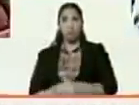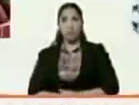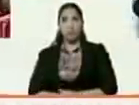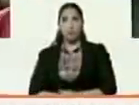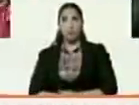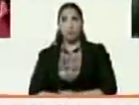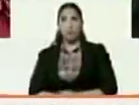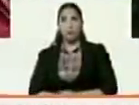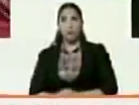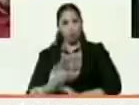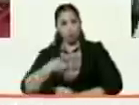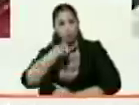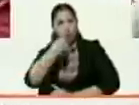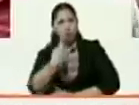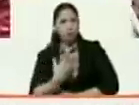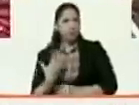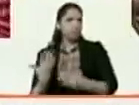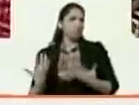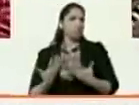Digo esto,